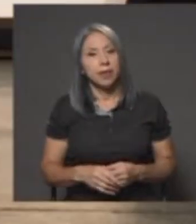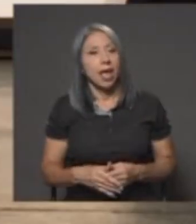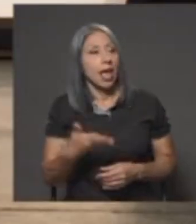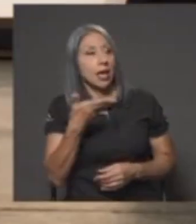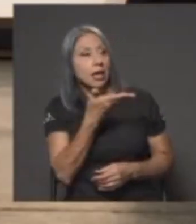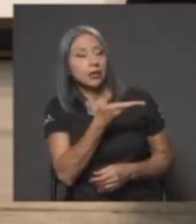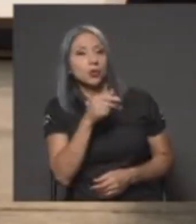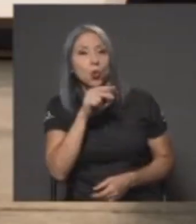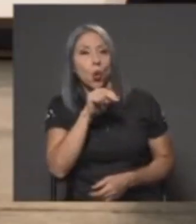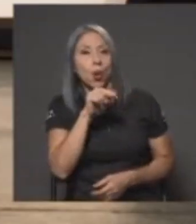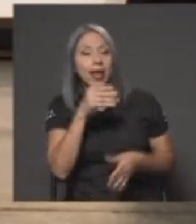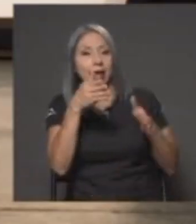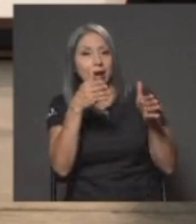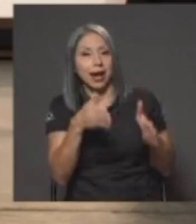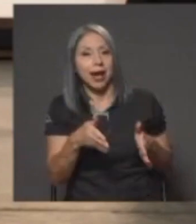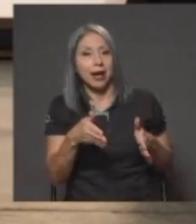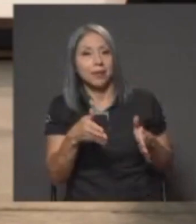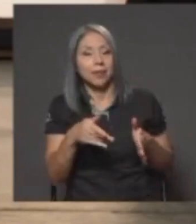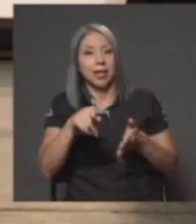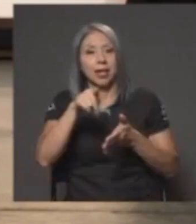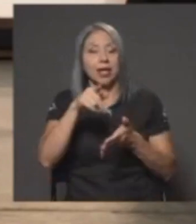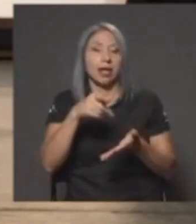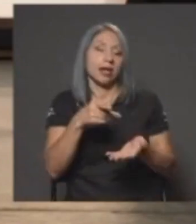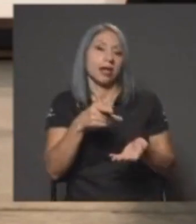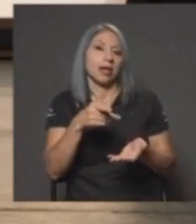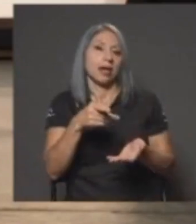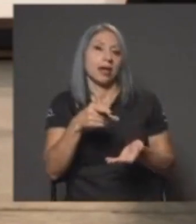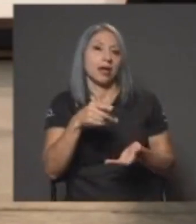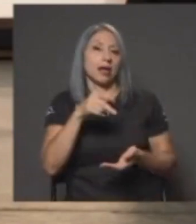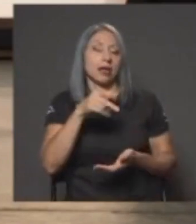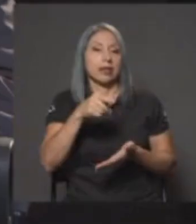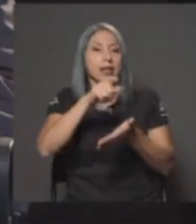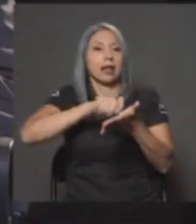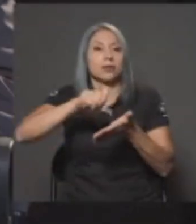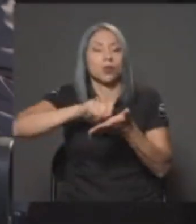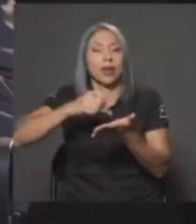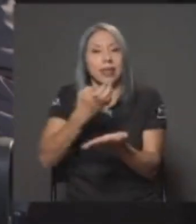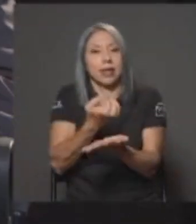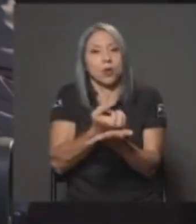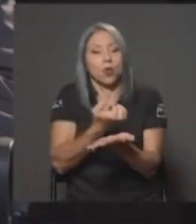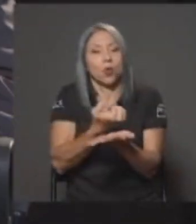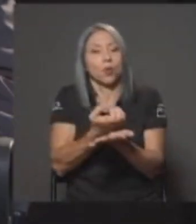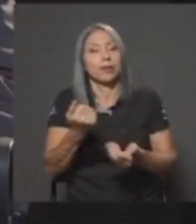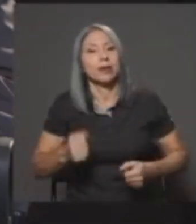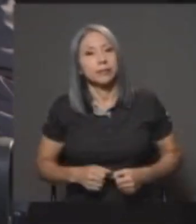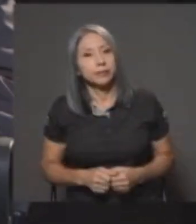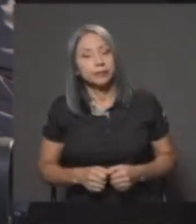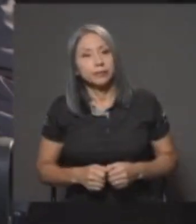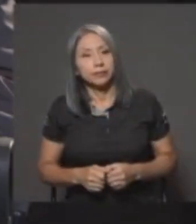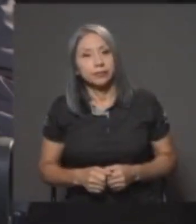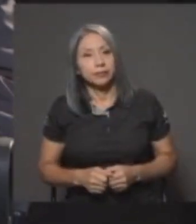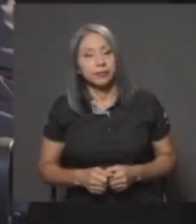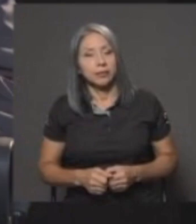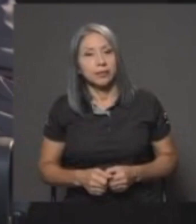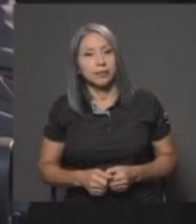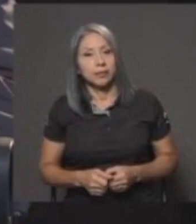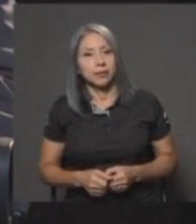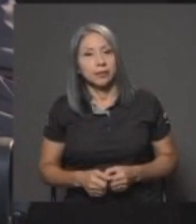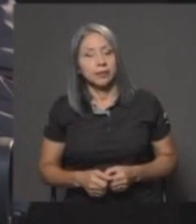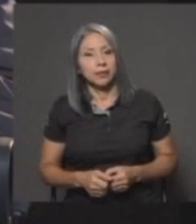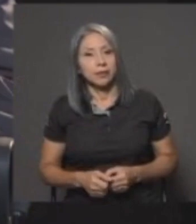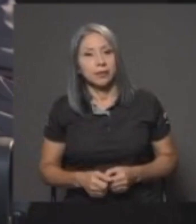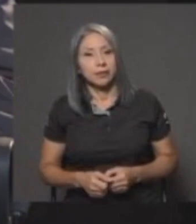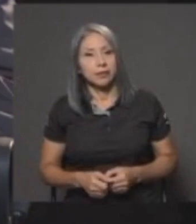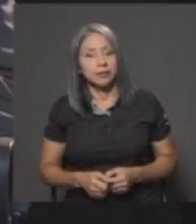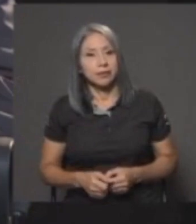es un colega de la escuela, compañero mío de la Escuela de Economía, y